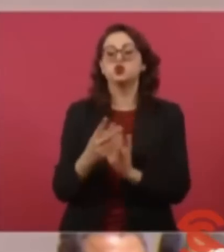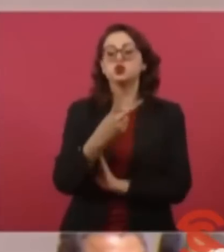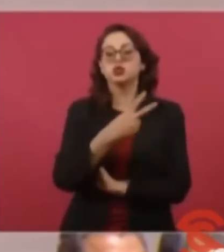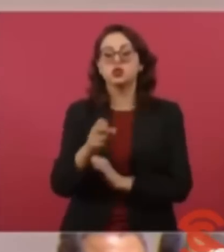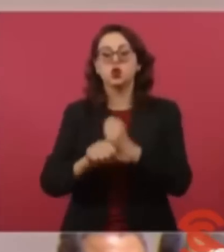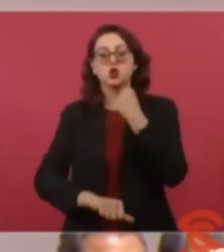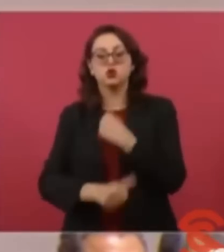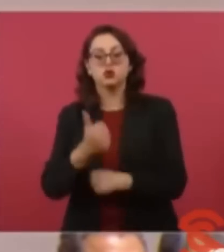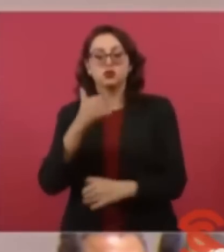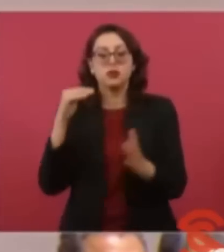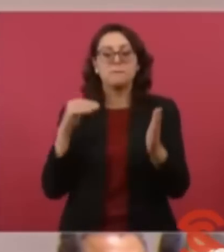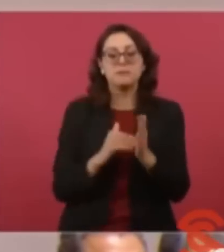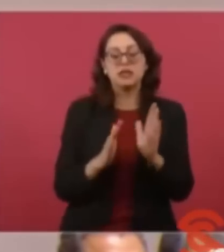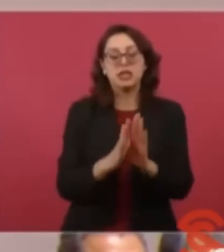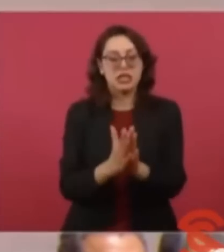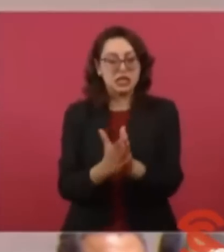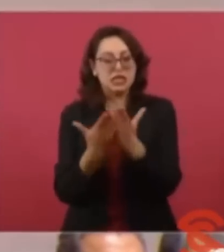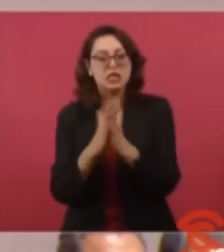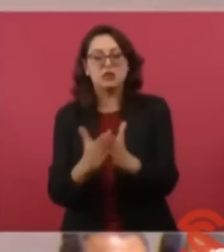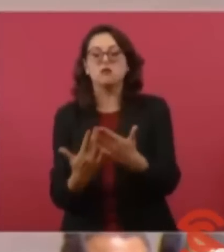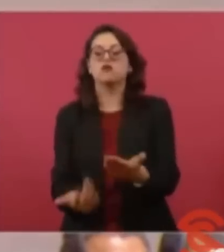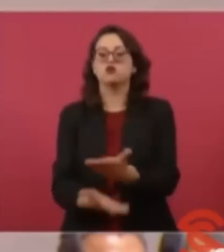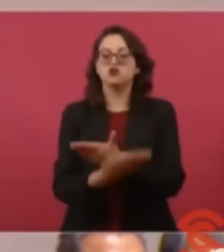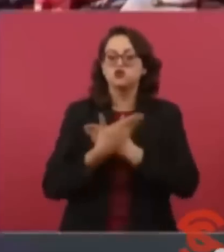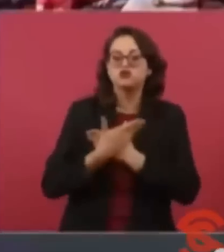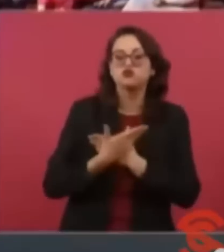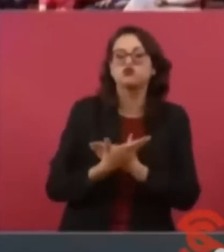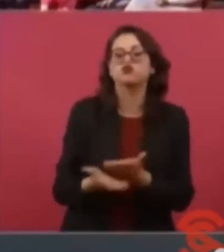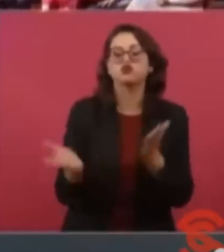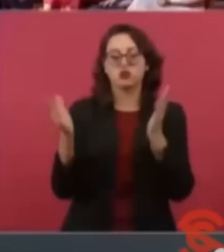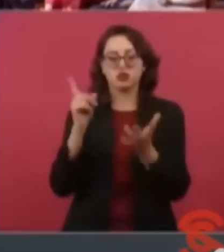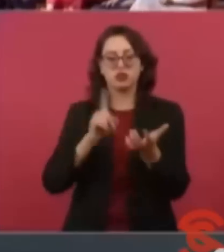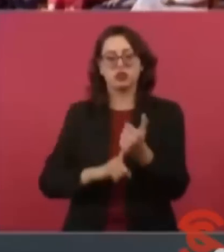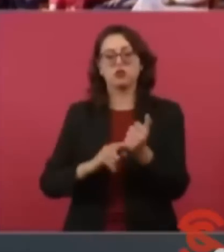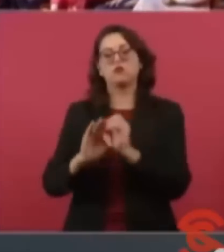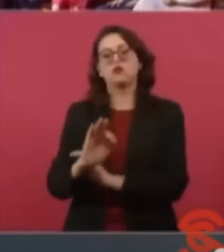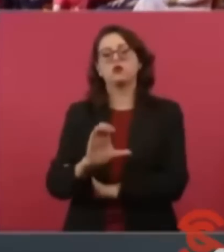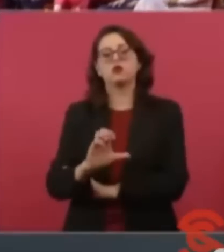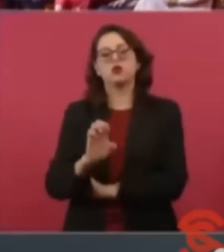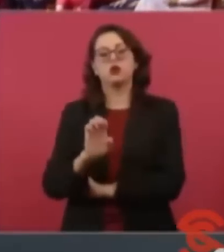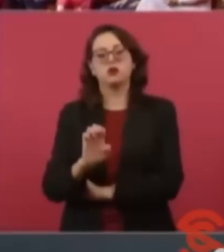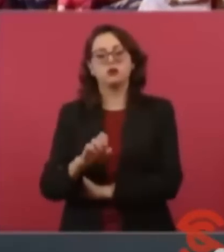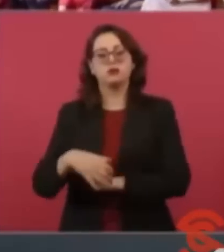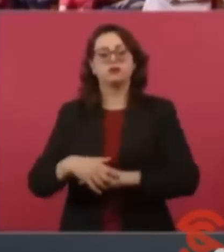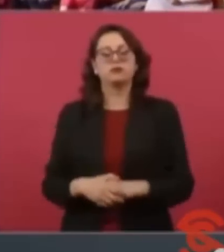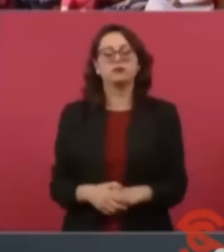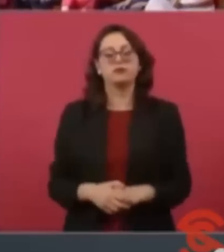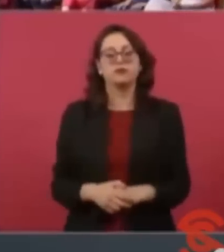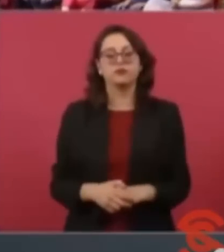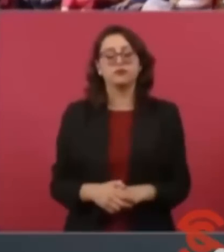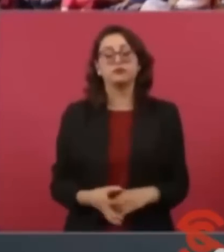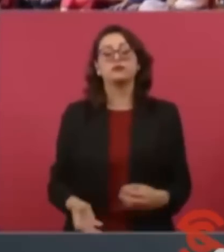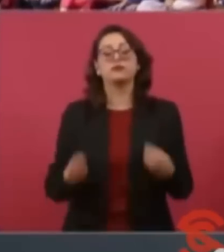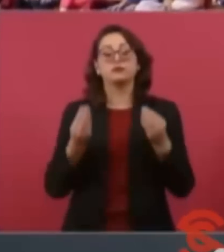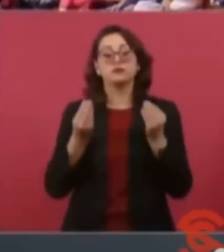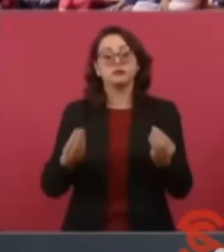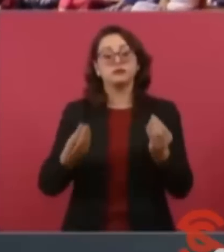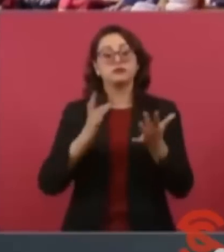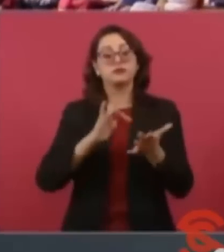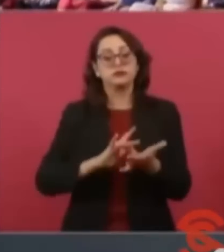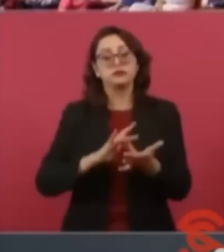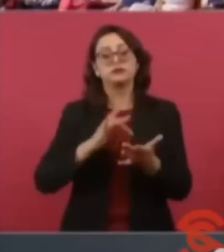14.211.000 libros impresos solo en el Fondo de Cultura Económica. Y agradezco a